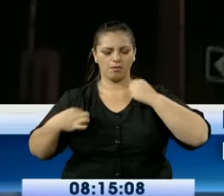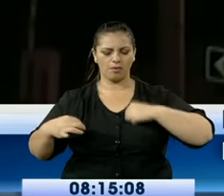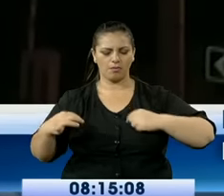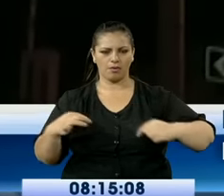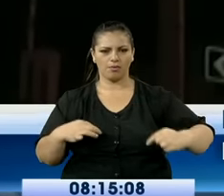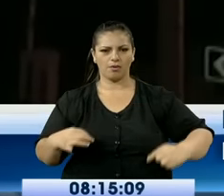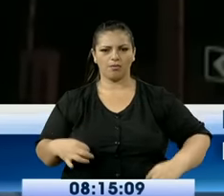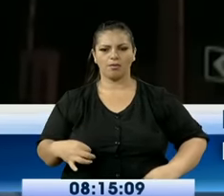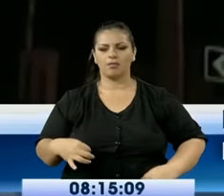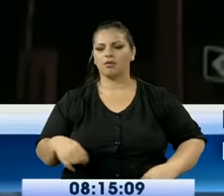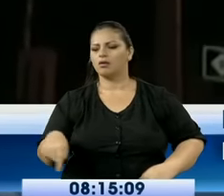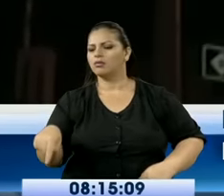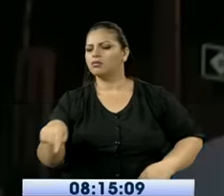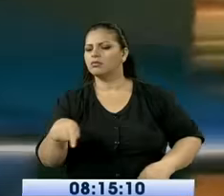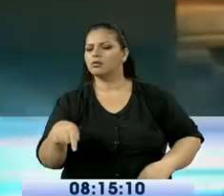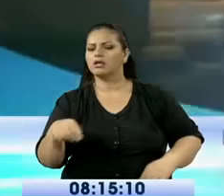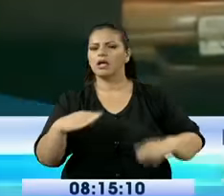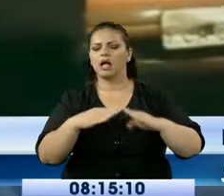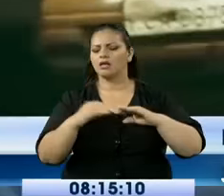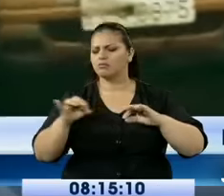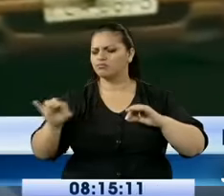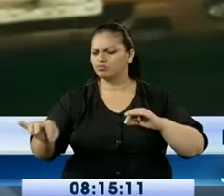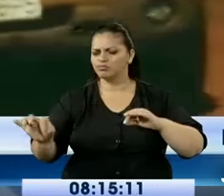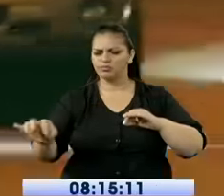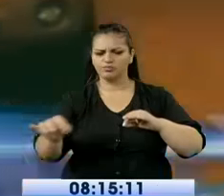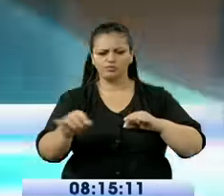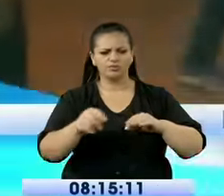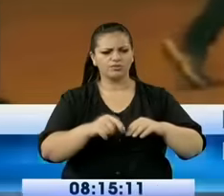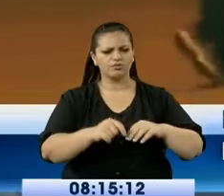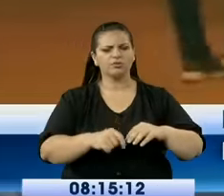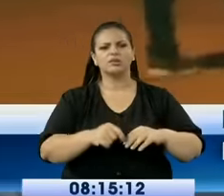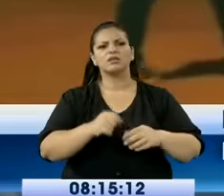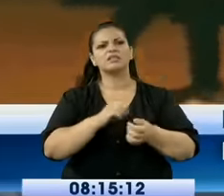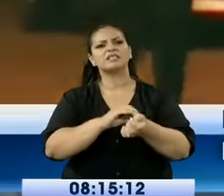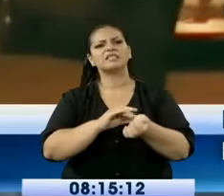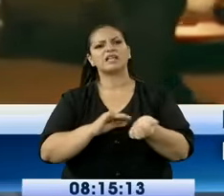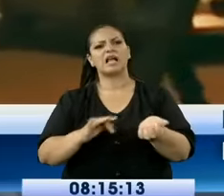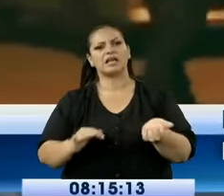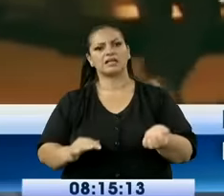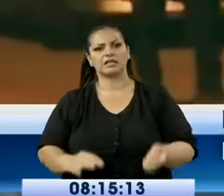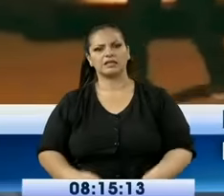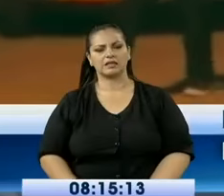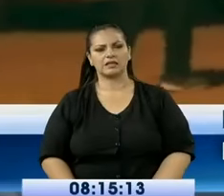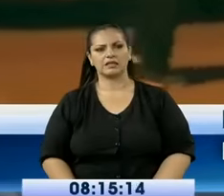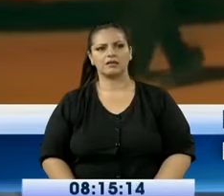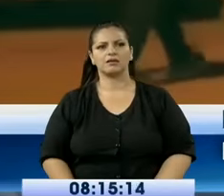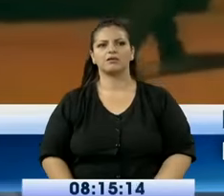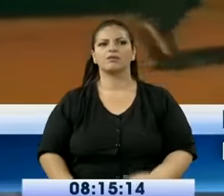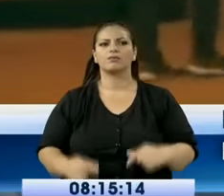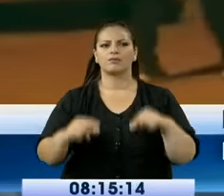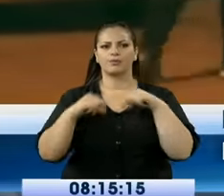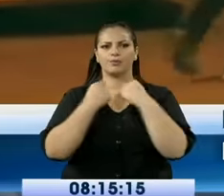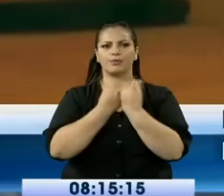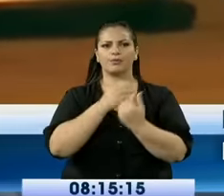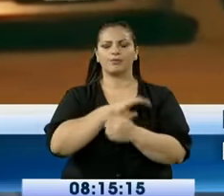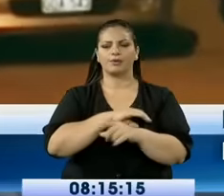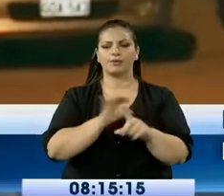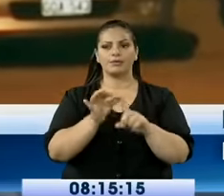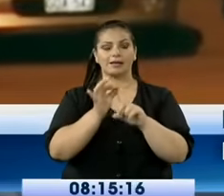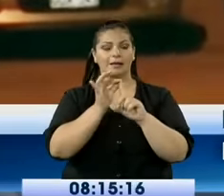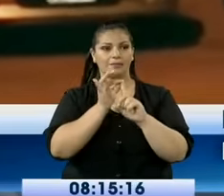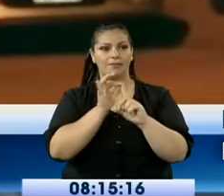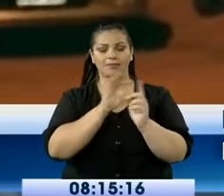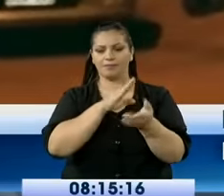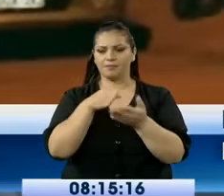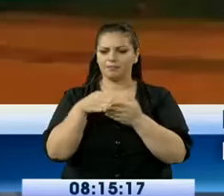en varios puntos del inmueble. Agentes de criminalística recogieron indicios que permitan conocer las circunstancias que se dieron en el crimen